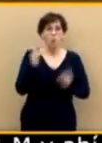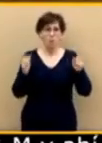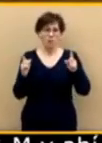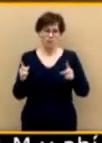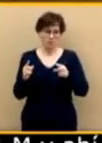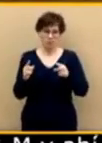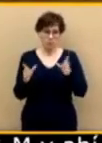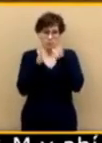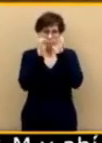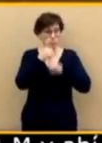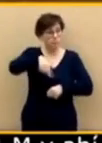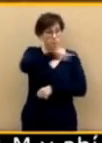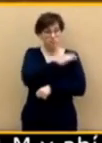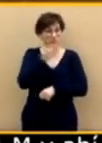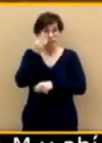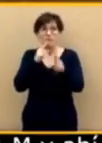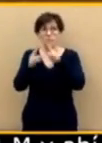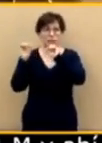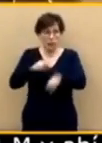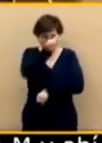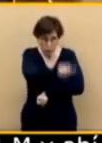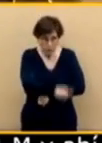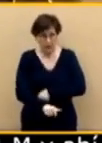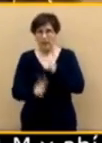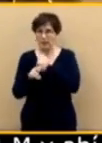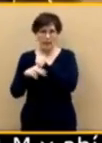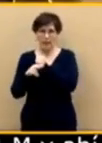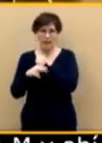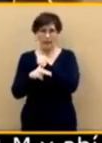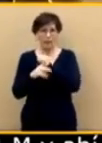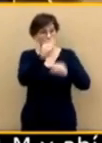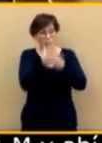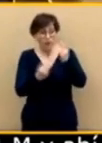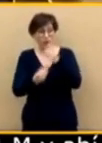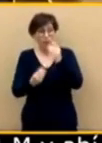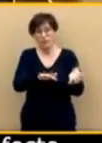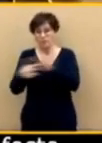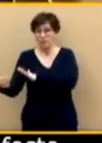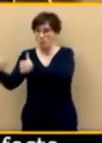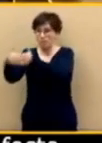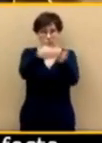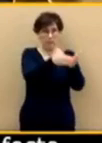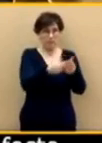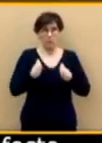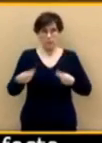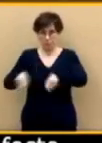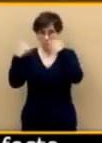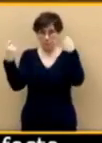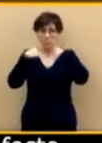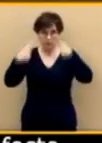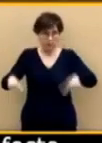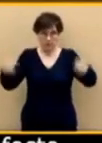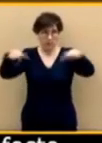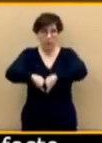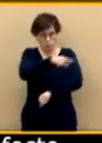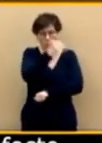llegaron tarde, usted llegó tarde. Su negligencia se cuenta en miles de vidas rotas y en millones de vidas arruinadas. Piénselo, si por esto